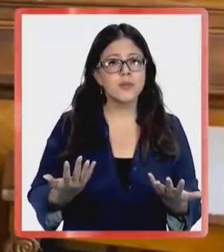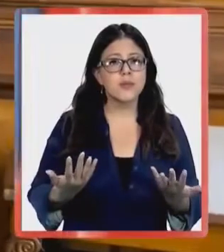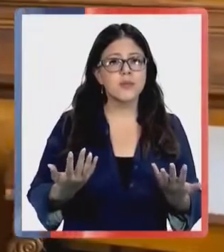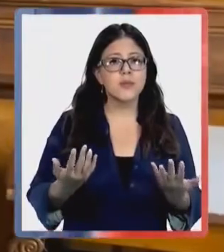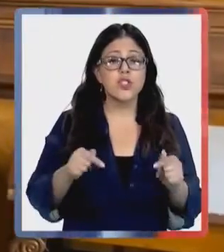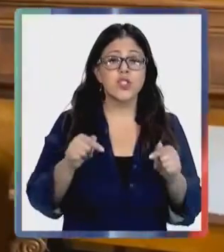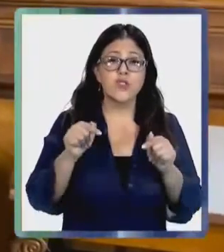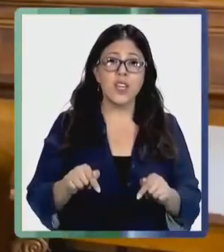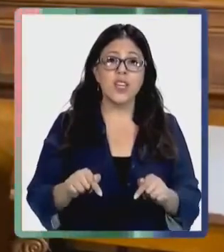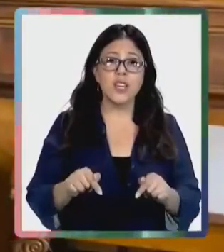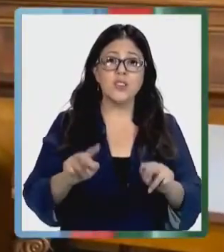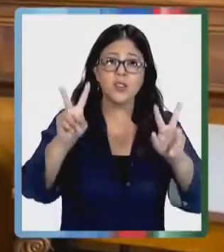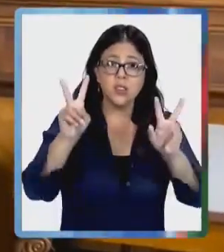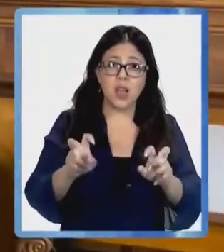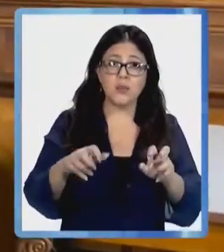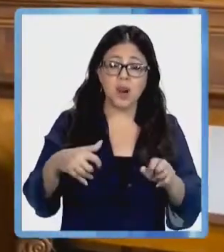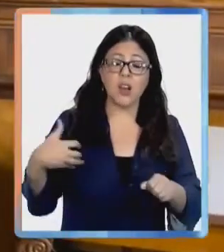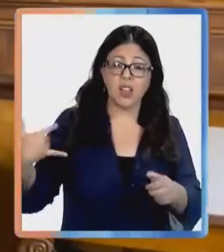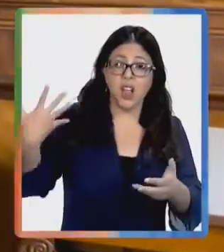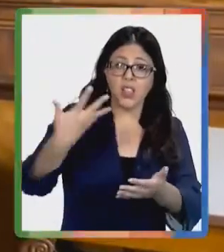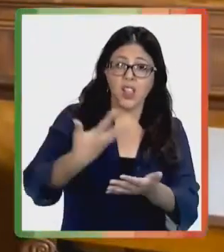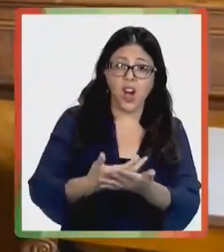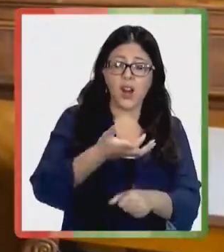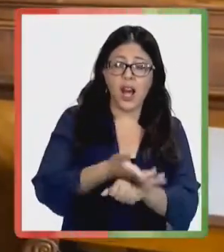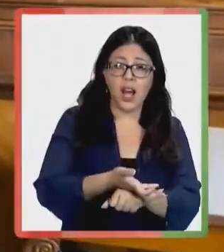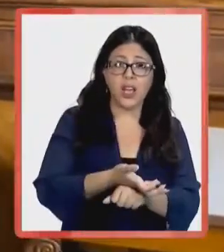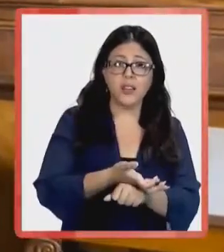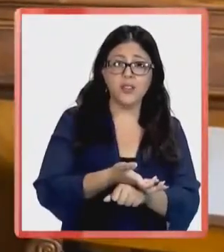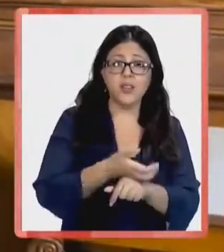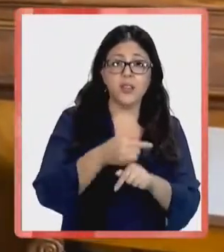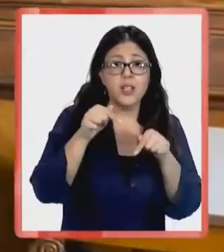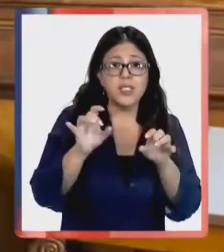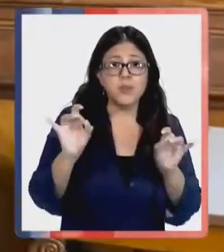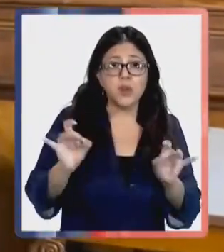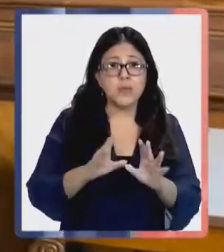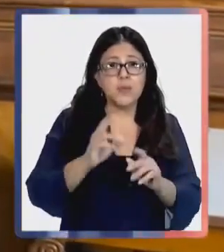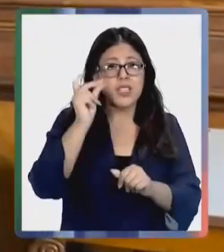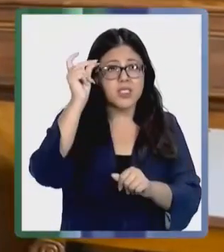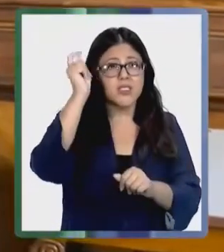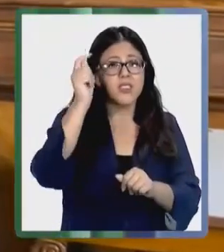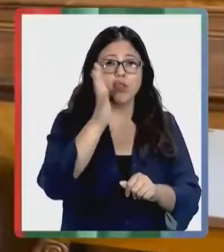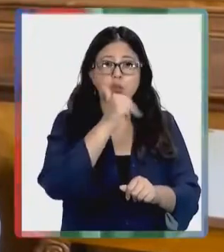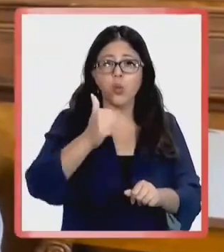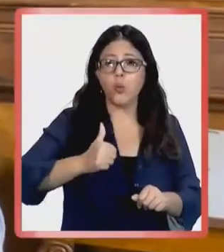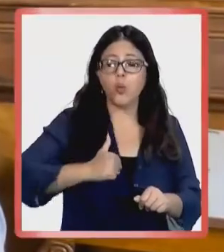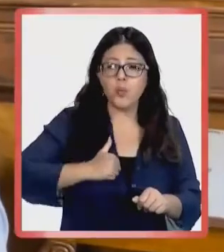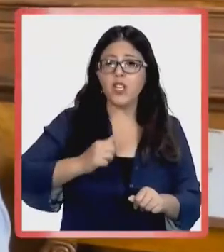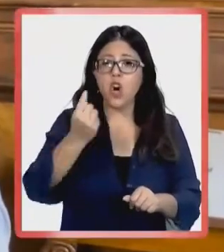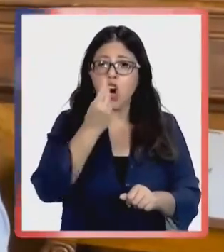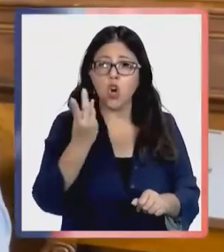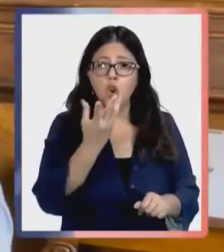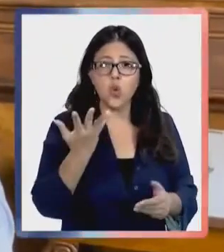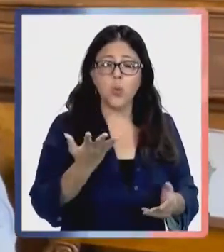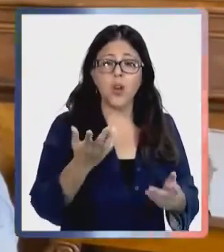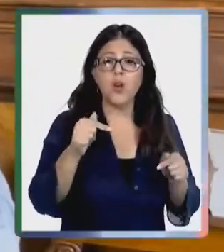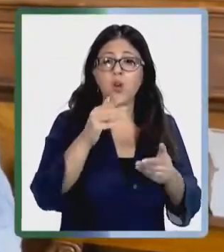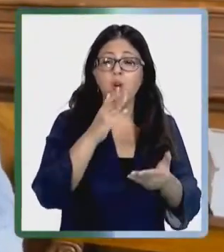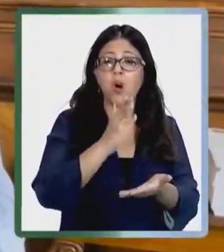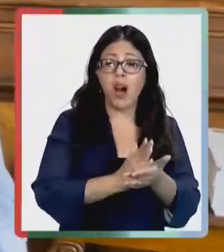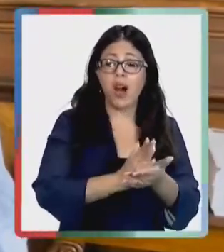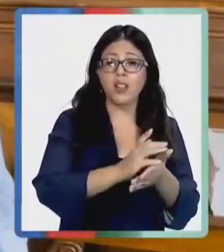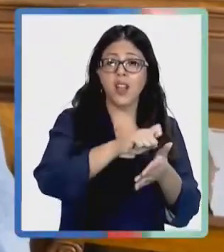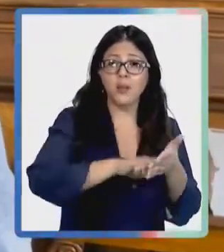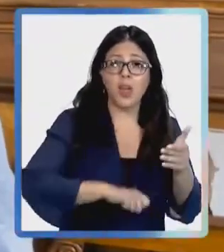sobre estos vaticinios que hemos ido teniendo a través del tiempo. Si esos vaticinios no se han cumplido ya con las cifras a